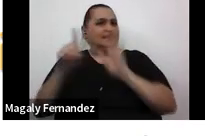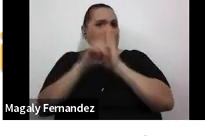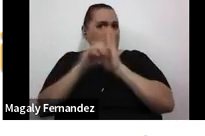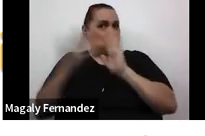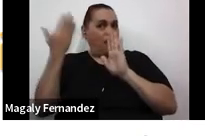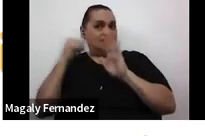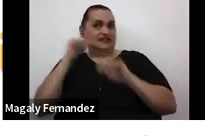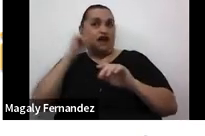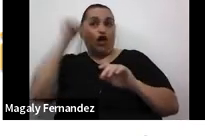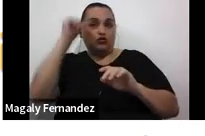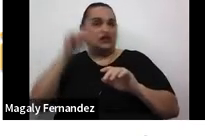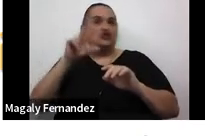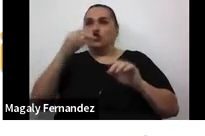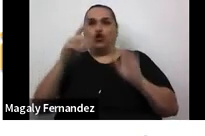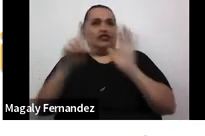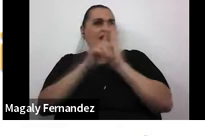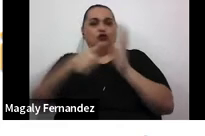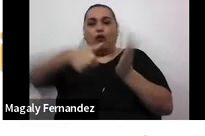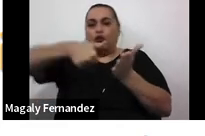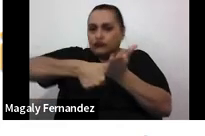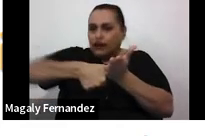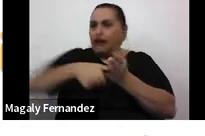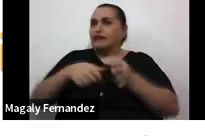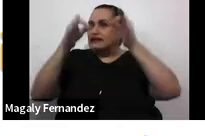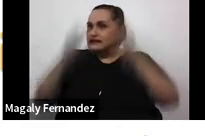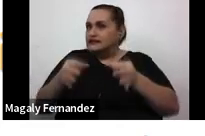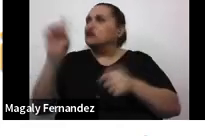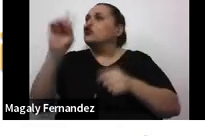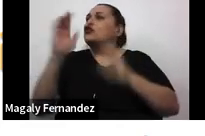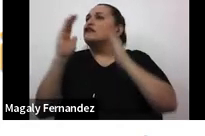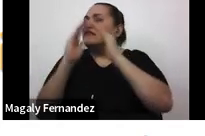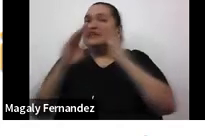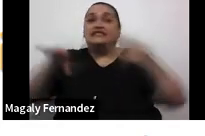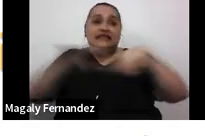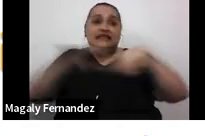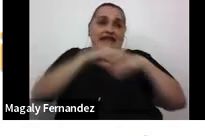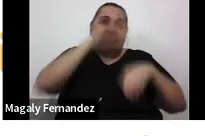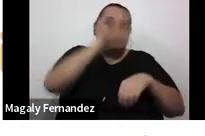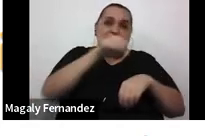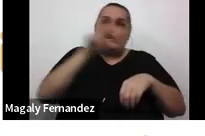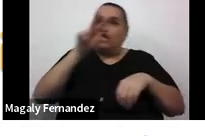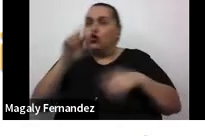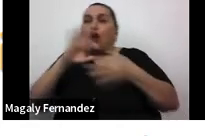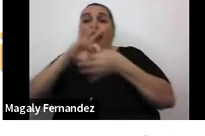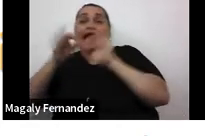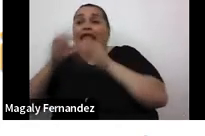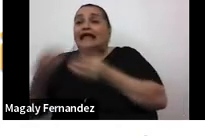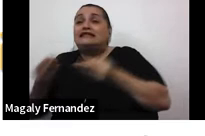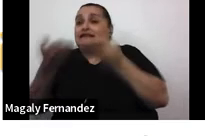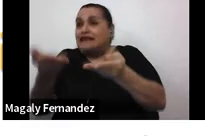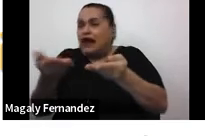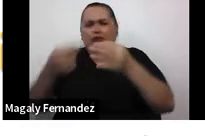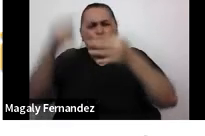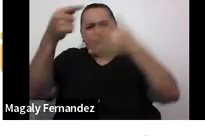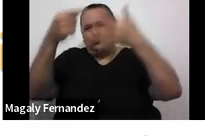fueran adultas ni a votar ni a decidir dónde vivir ni si casarse o no ni sugerencias mil cosas que